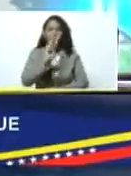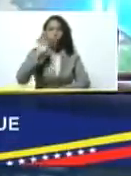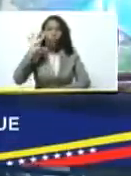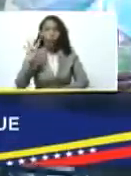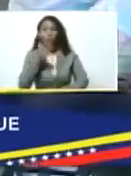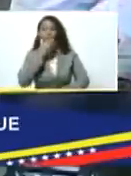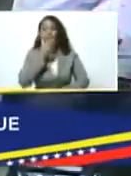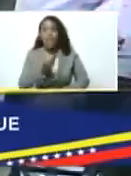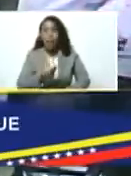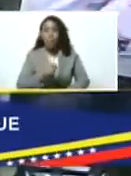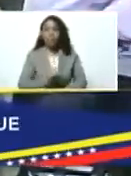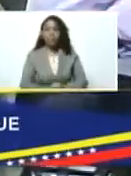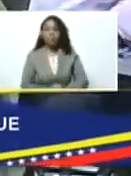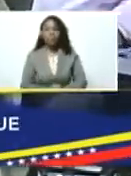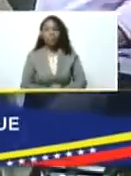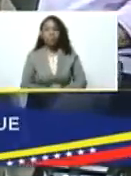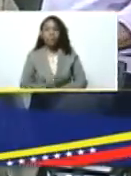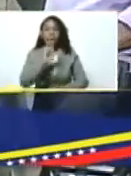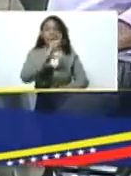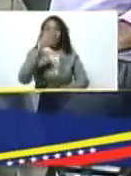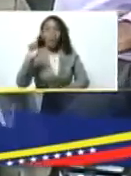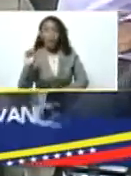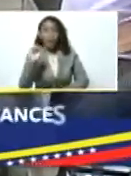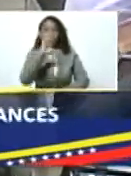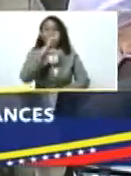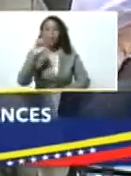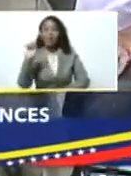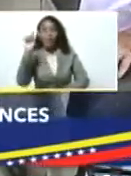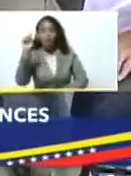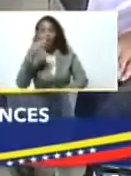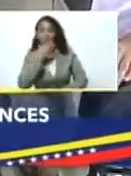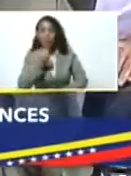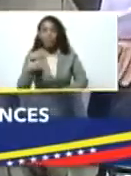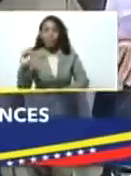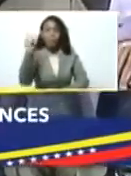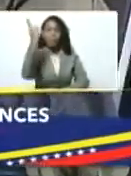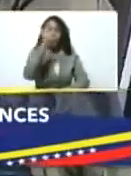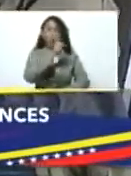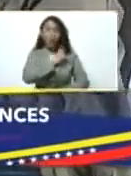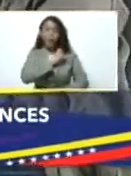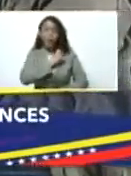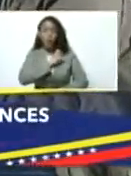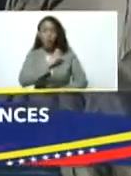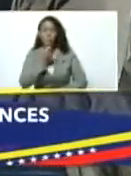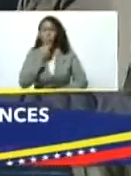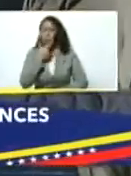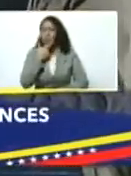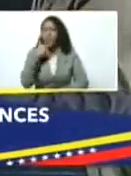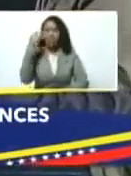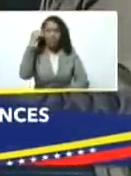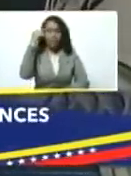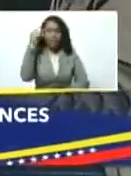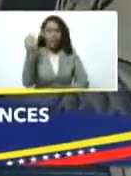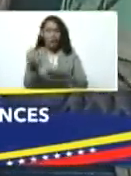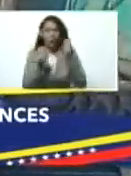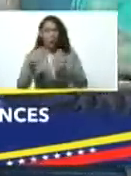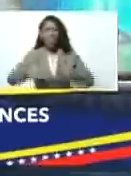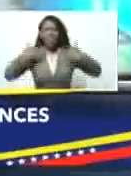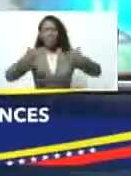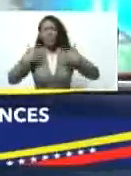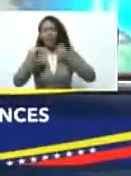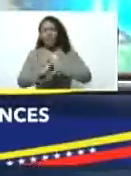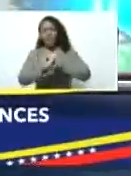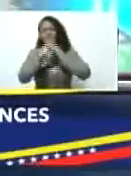de diciembre, 30, 31 de diciembre, 1 de enero. Tan bonitas fechas, ¿vale? Como disfruta la